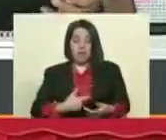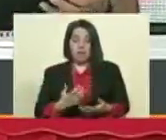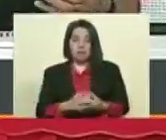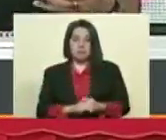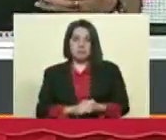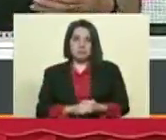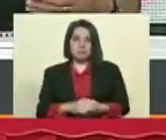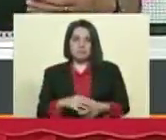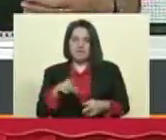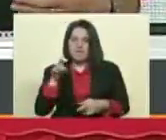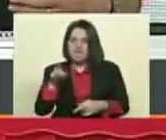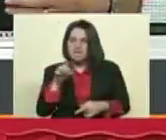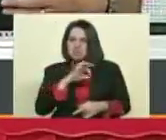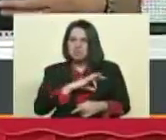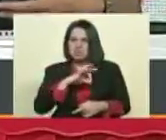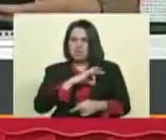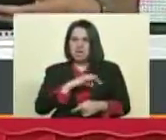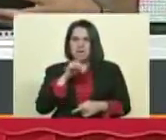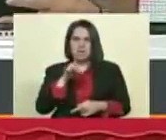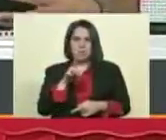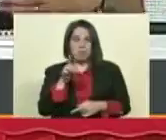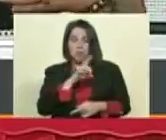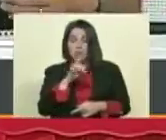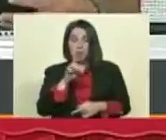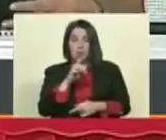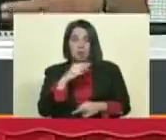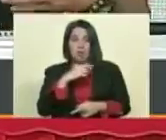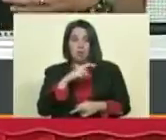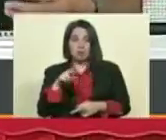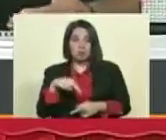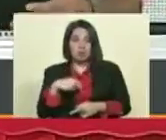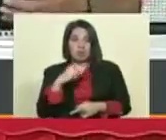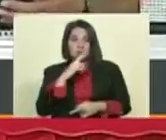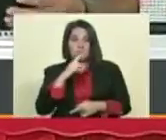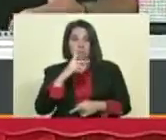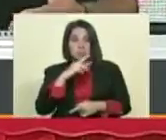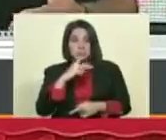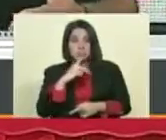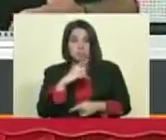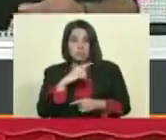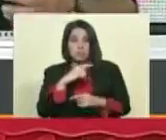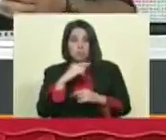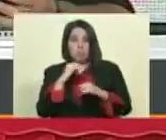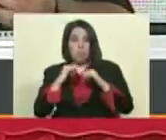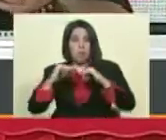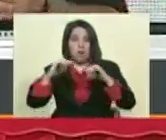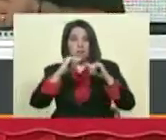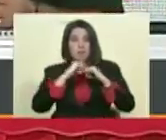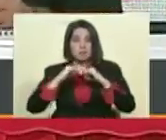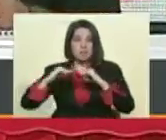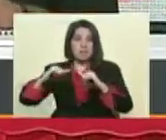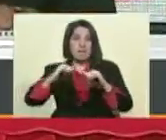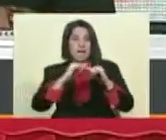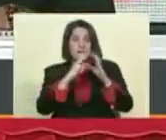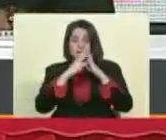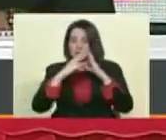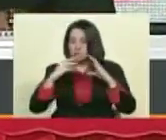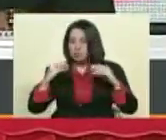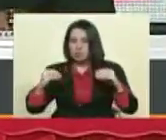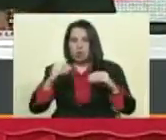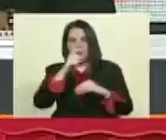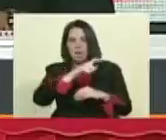Eso es del socialismo, cuando el socialismo nosotros predicamos y practicamos la igualdad entre todos los seres humanos, igualdad establecida